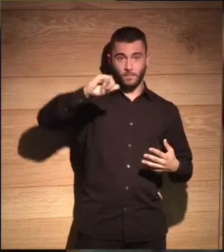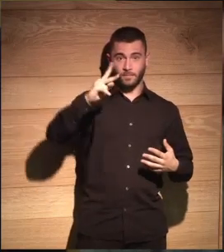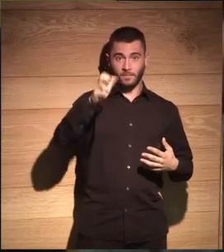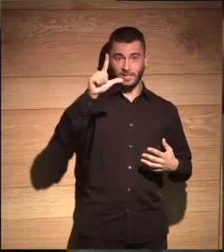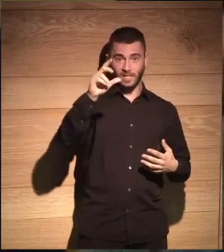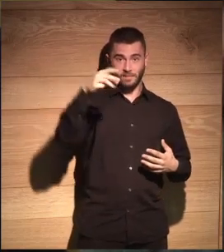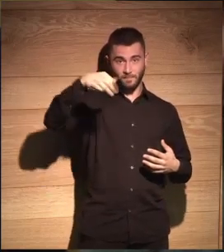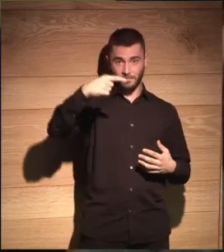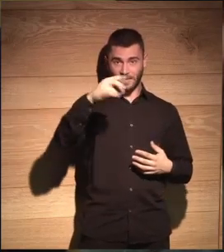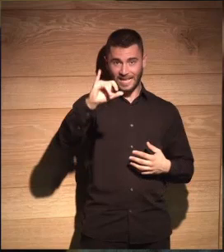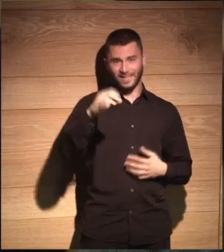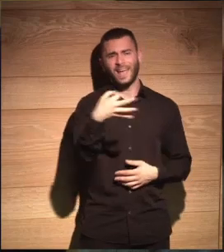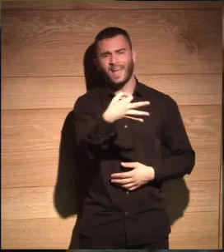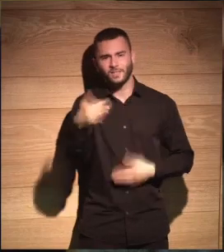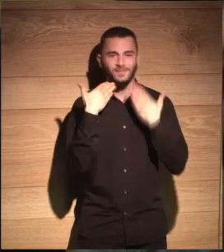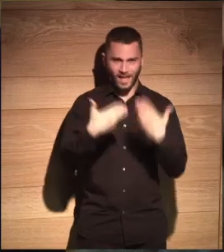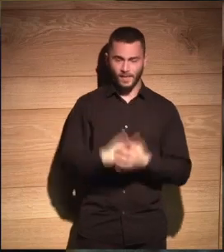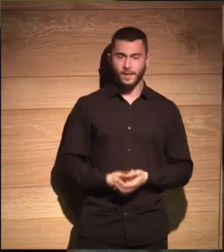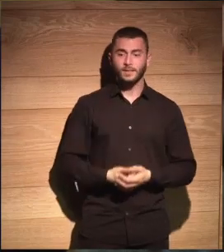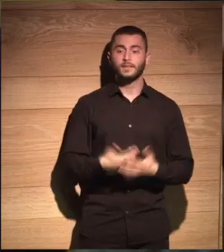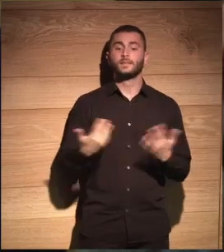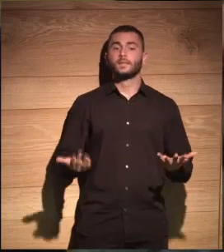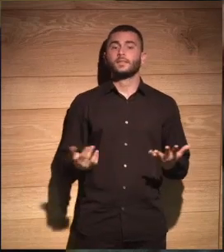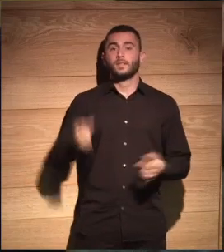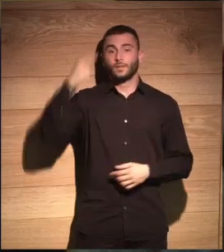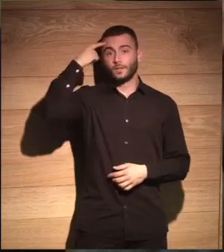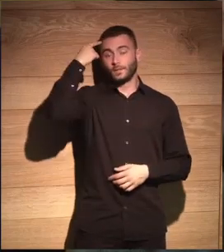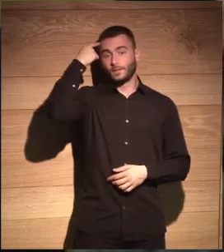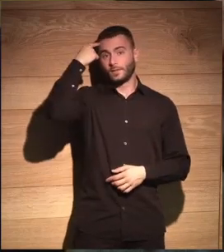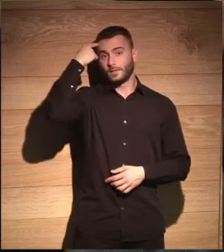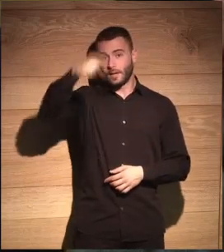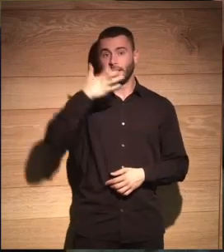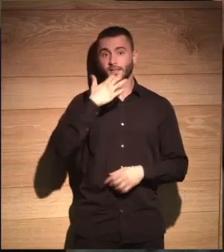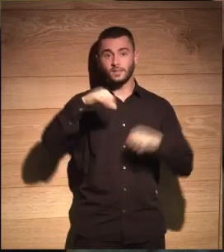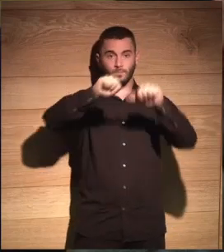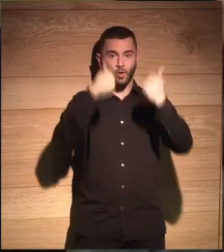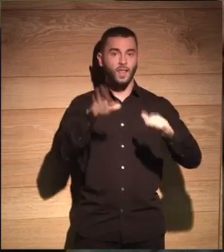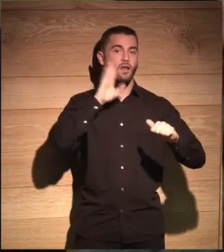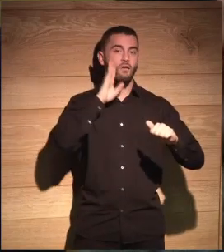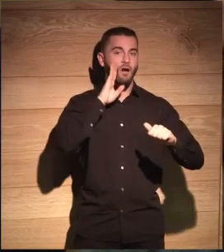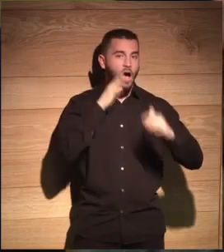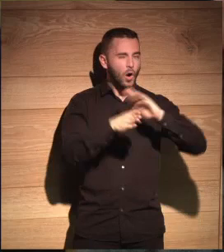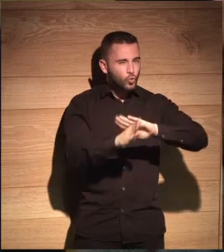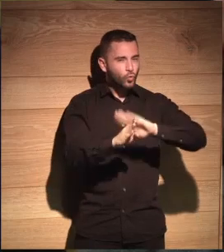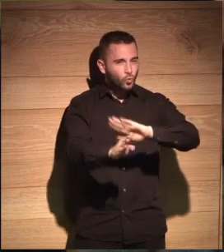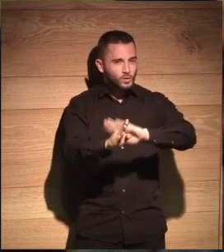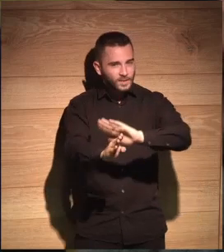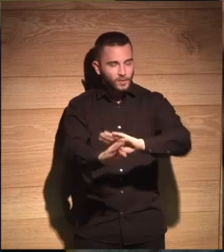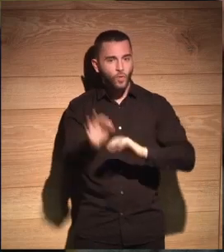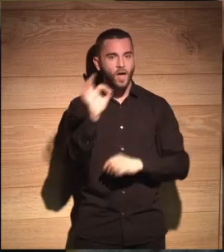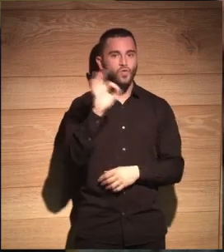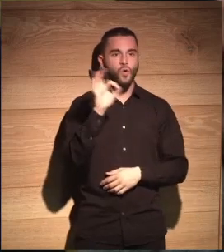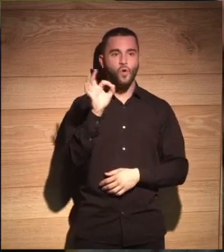gracias. Entonces, me gustaría saber si se ha seguido ese modelo a la hora de componer o hasta qué punto